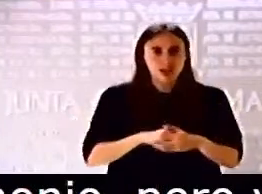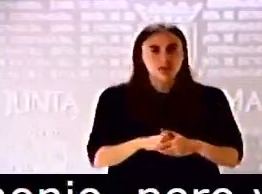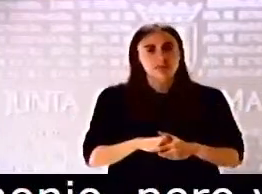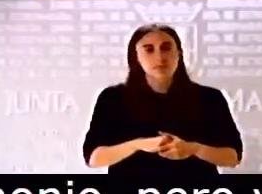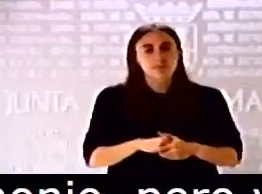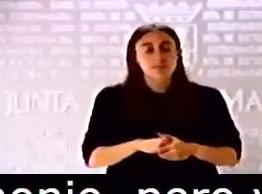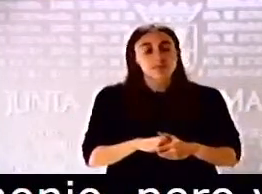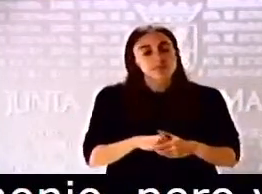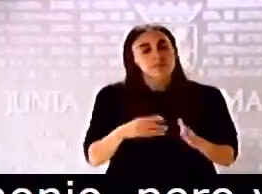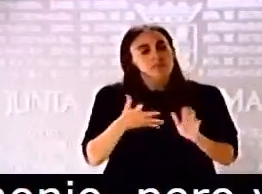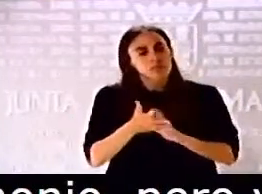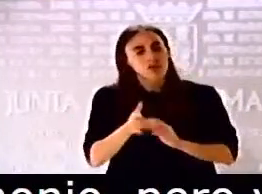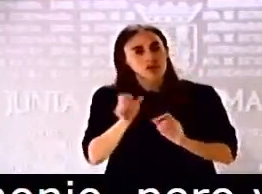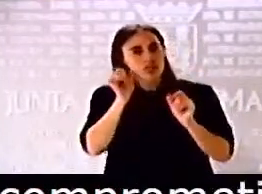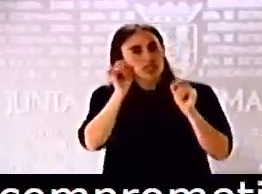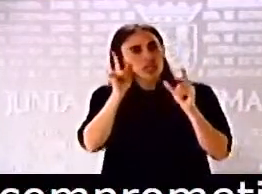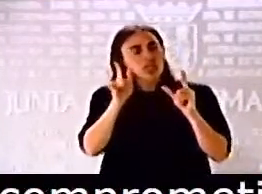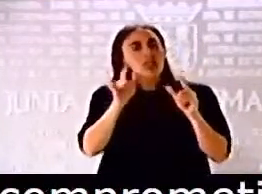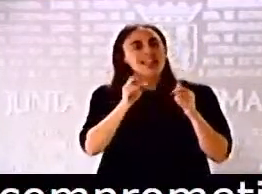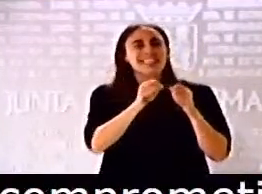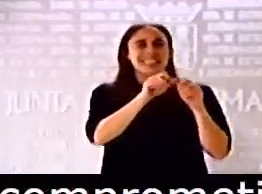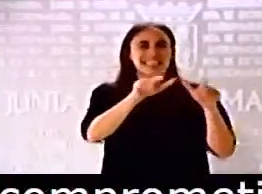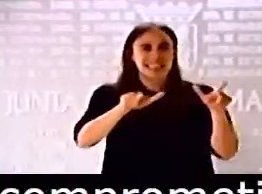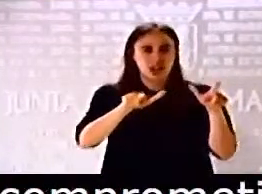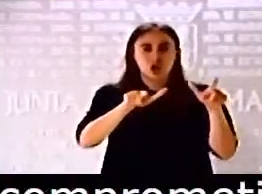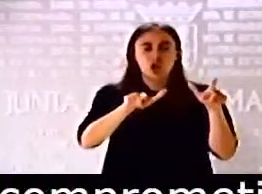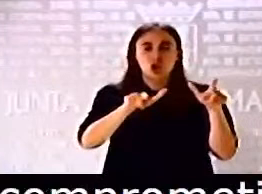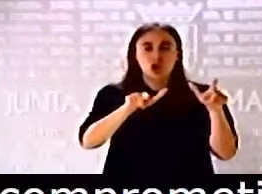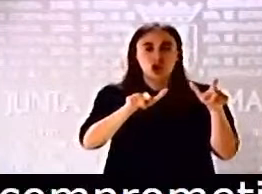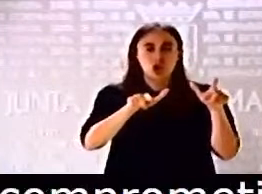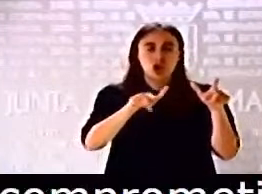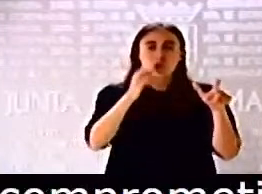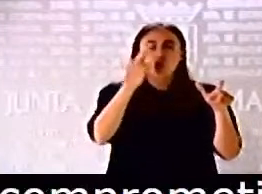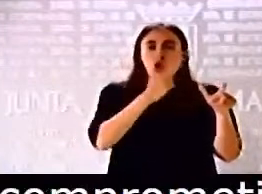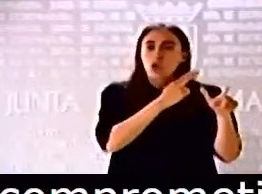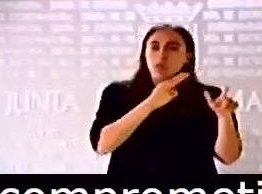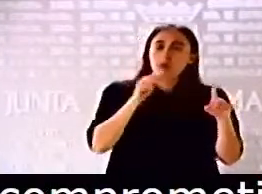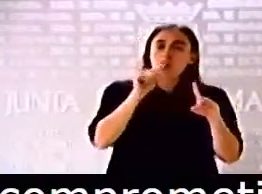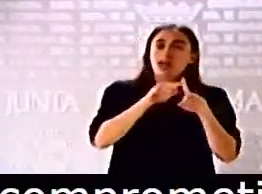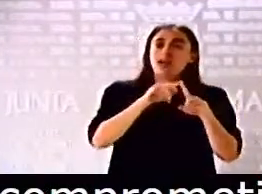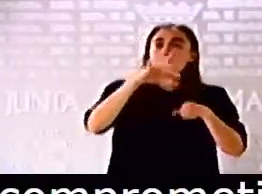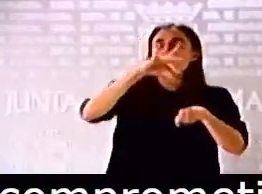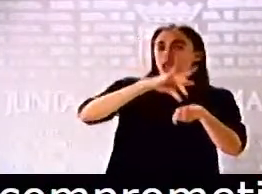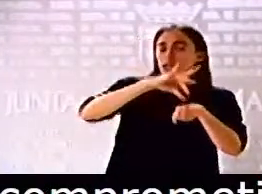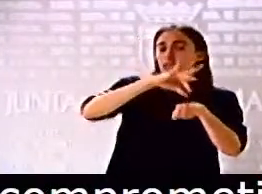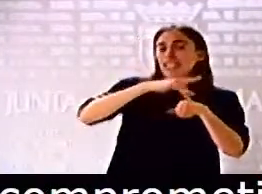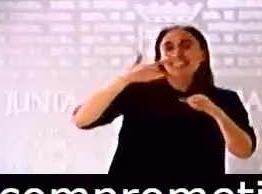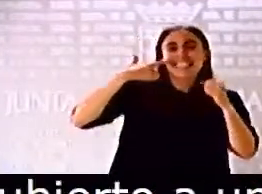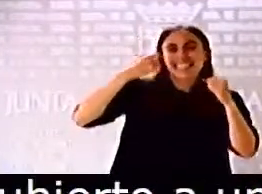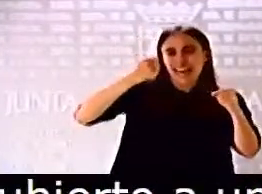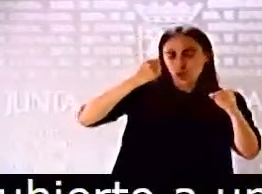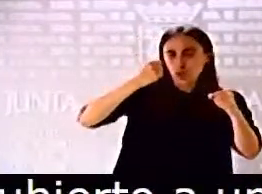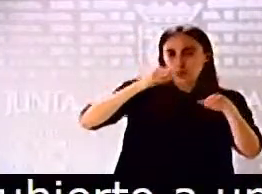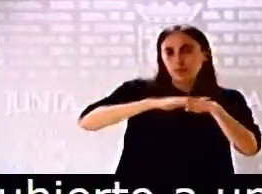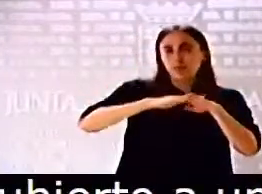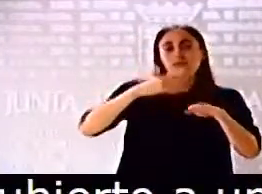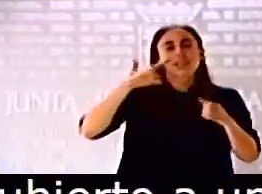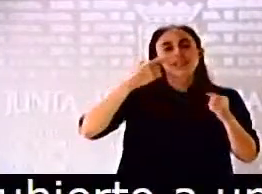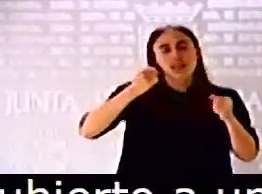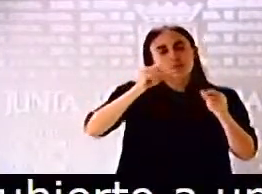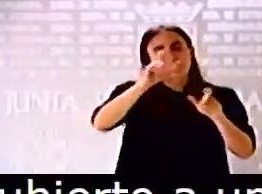He descubierto a un sector implicado en la salud de los ciudadanos. Y he descubierto un sector